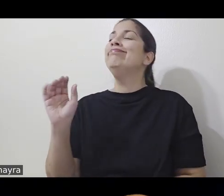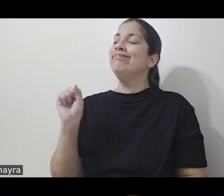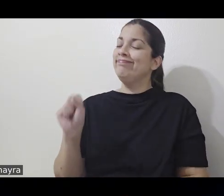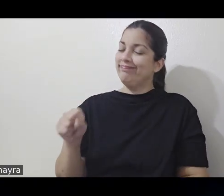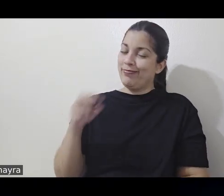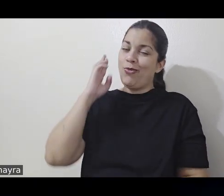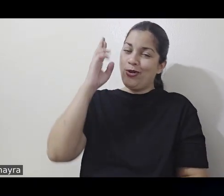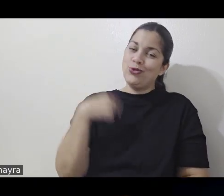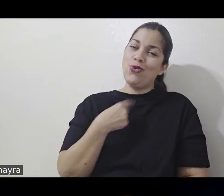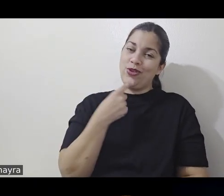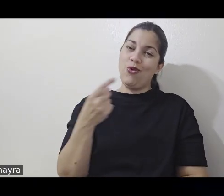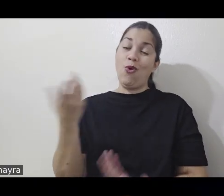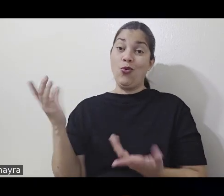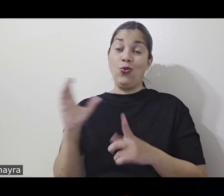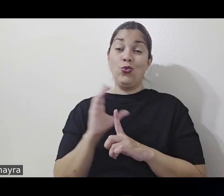digo la cultura